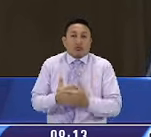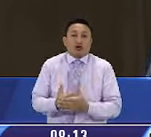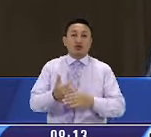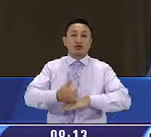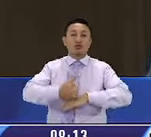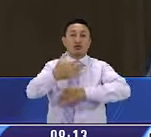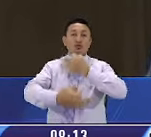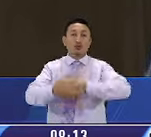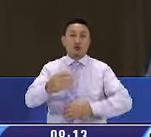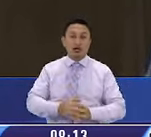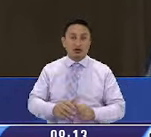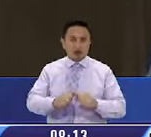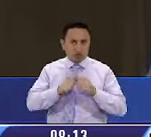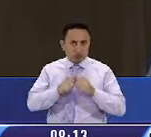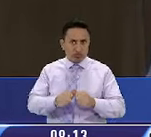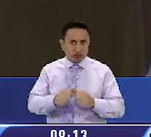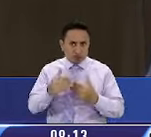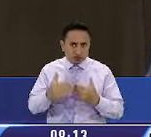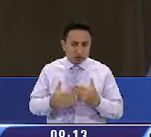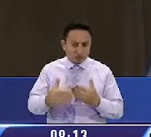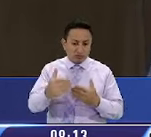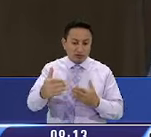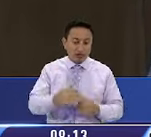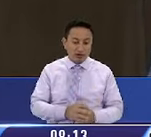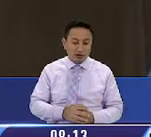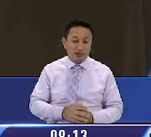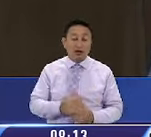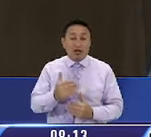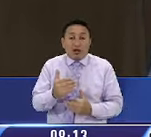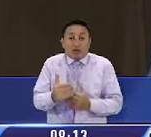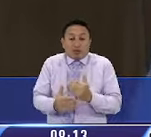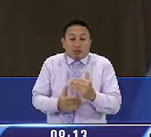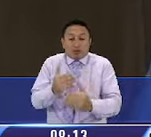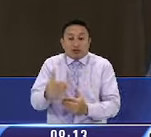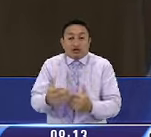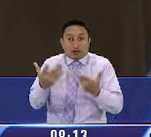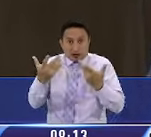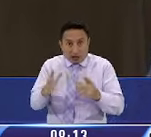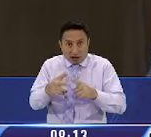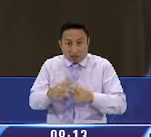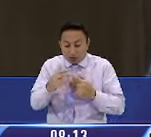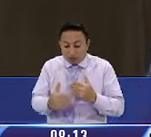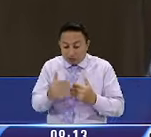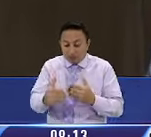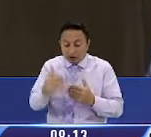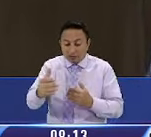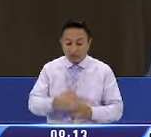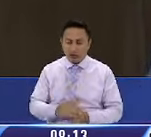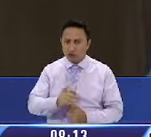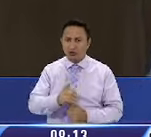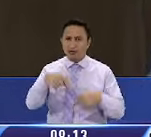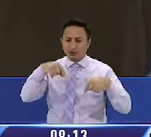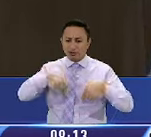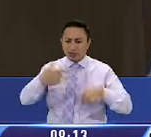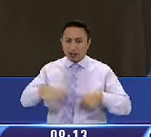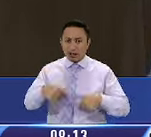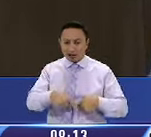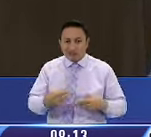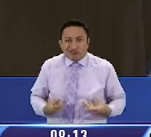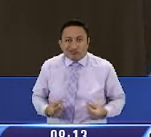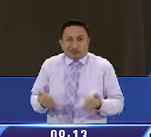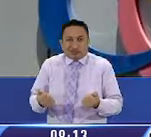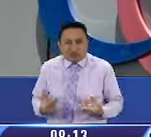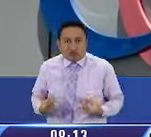debería mantenerse, no solo porque ya está en un proceso, ya está en camino, sino porque ya ha incurrido en gastos del Consejo